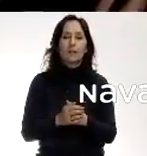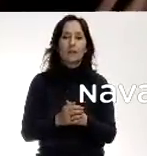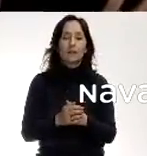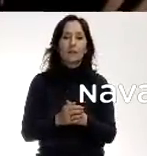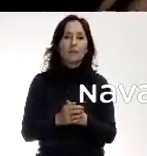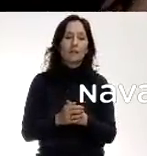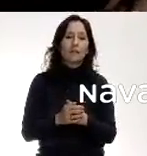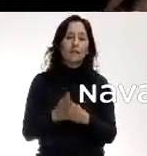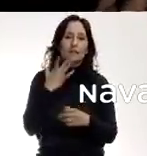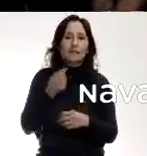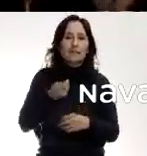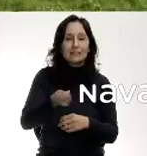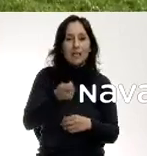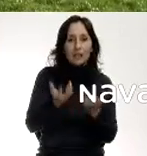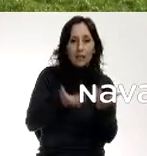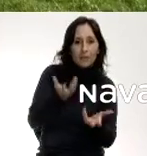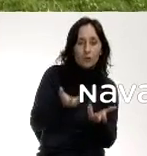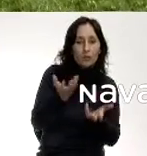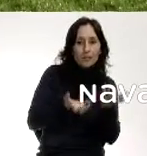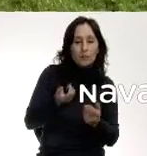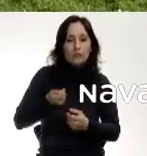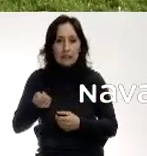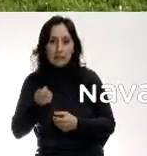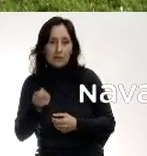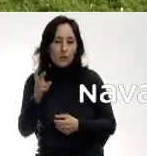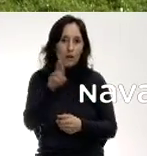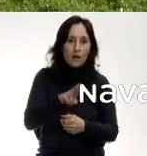sartén, quemao, quemao, sartén.